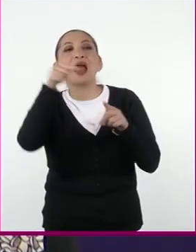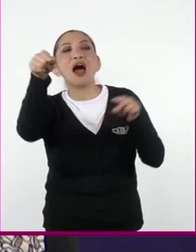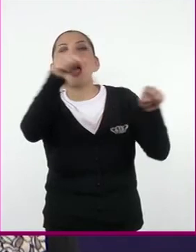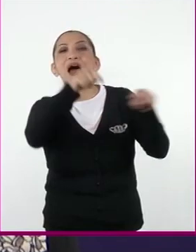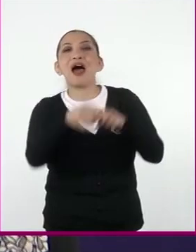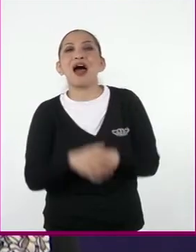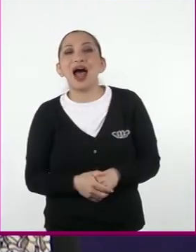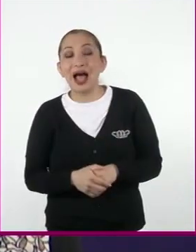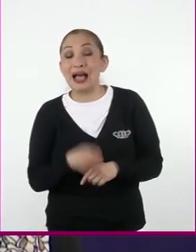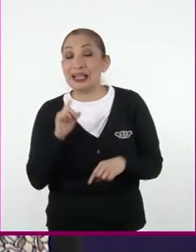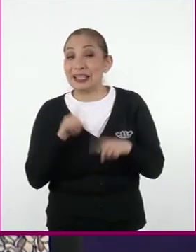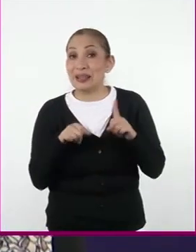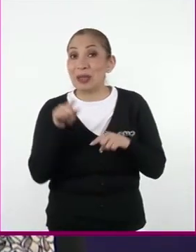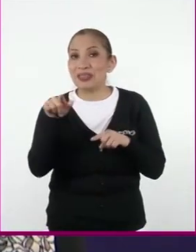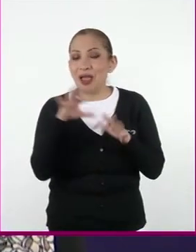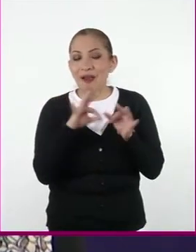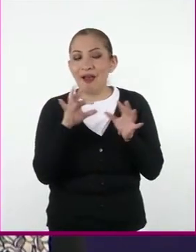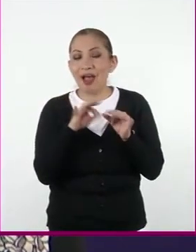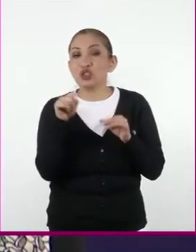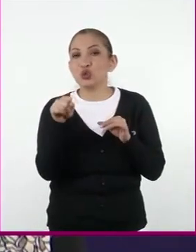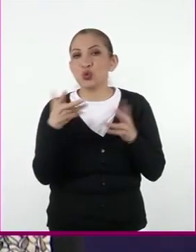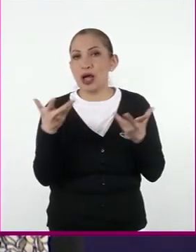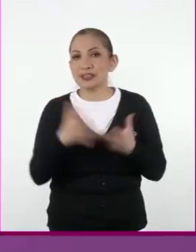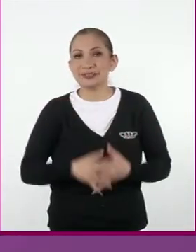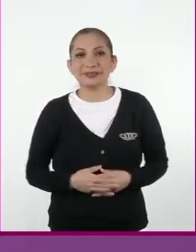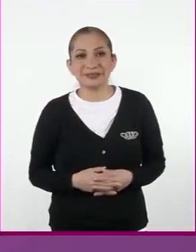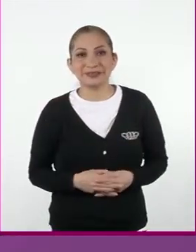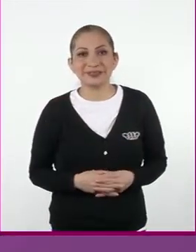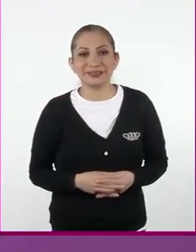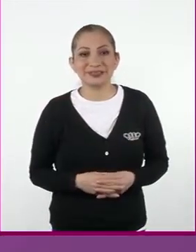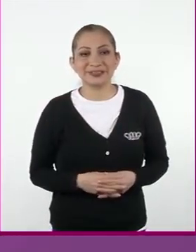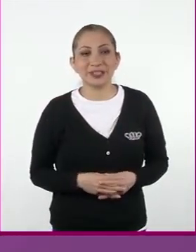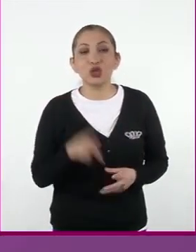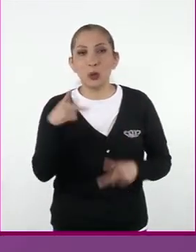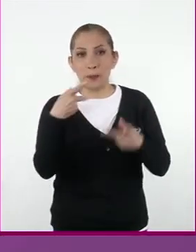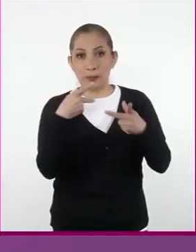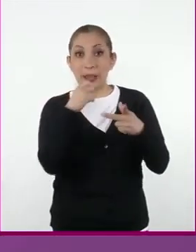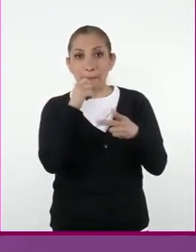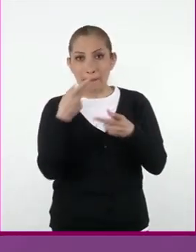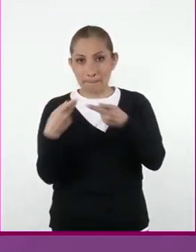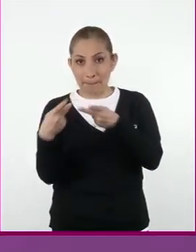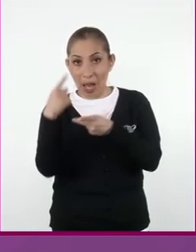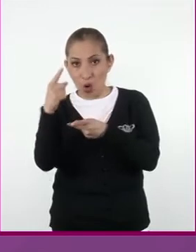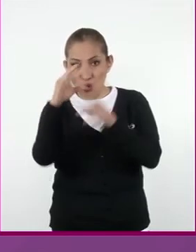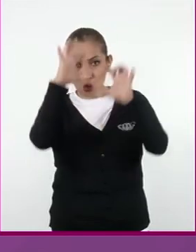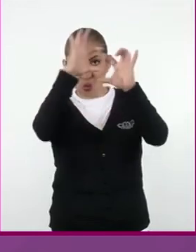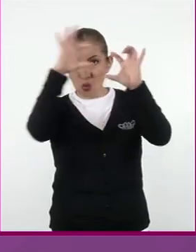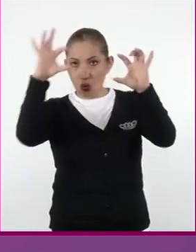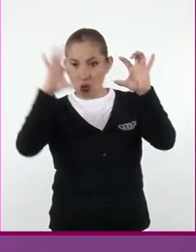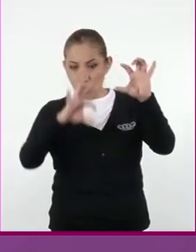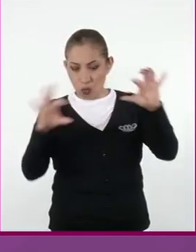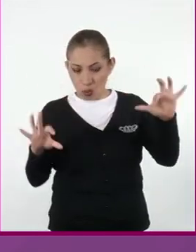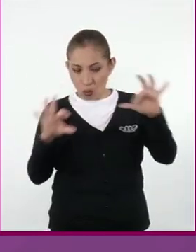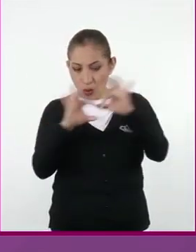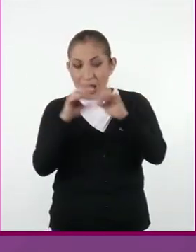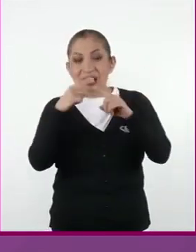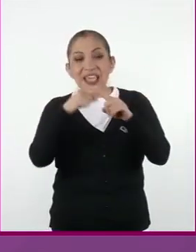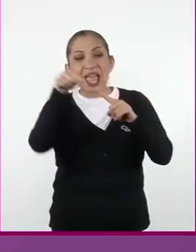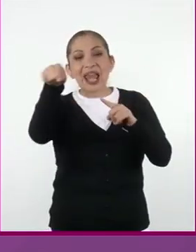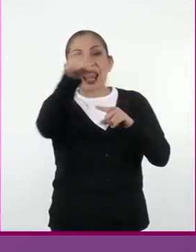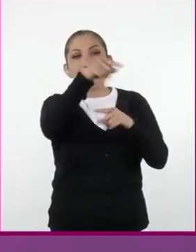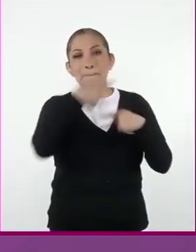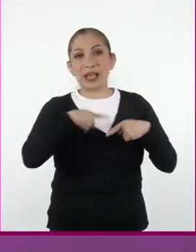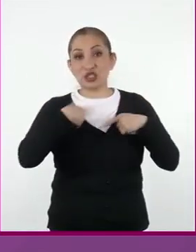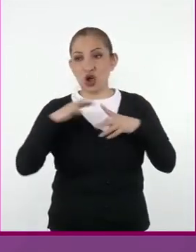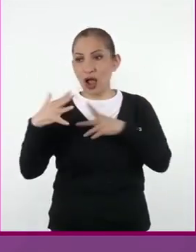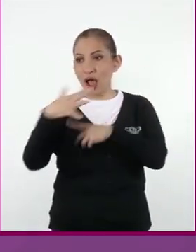hablando, de acuerdo con la descripción que ustedes les den. Elaboren también un esquema donde mencionen quiénes de las personas